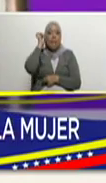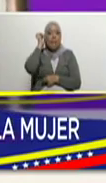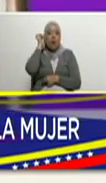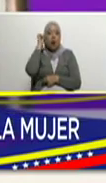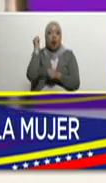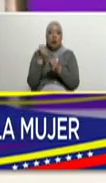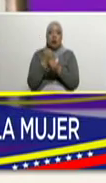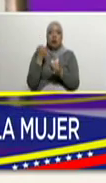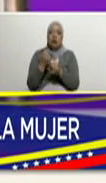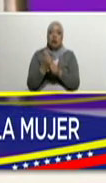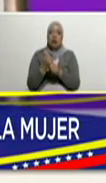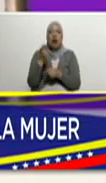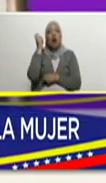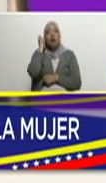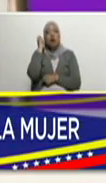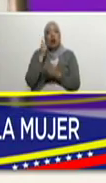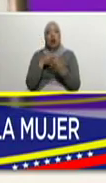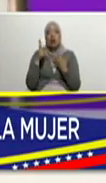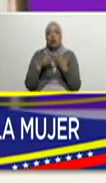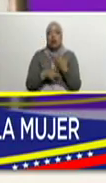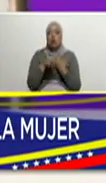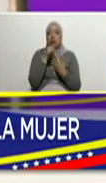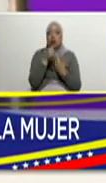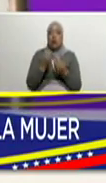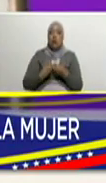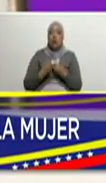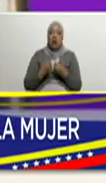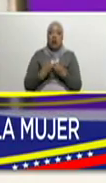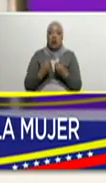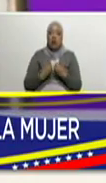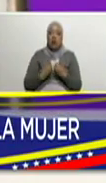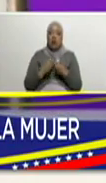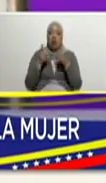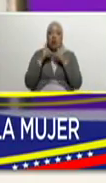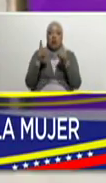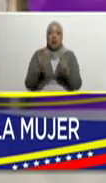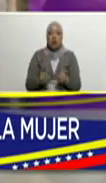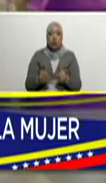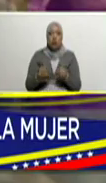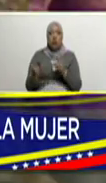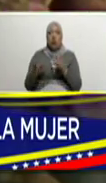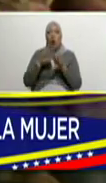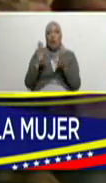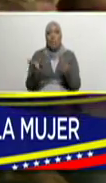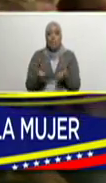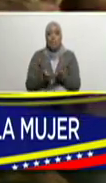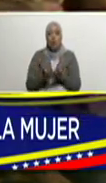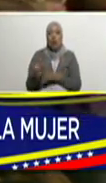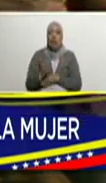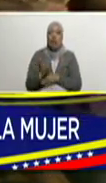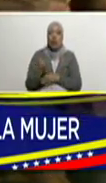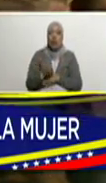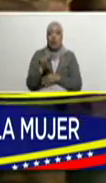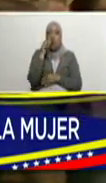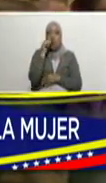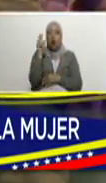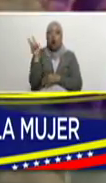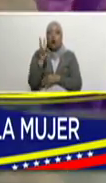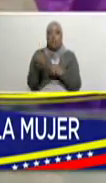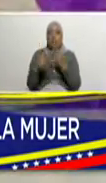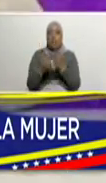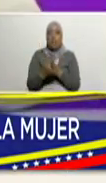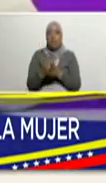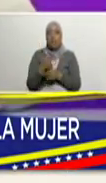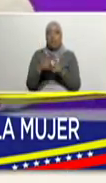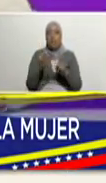gestantes, para las mujeres que planifican su vida y deciden traer al mundo a venezolanas y venezolanas de bien.